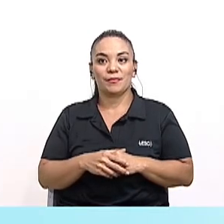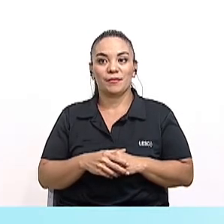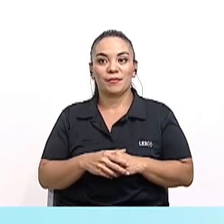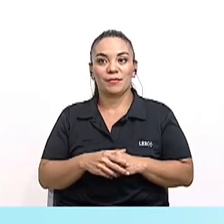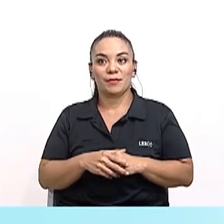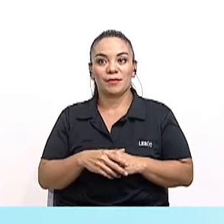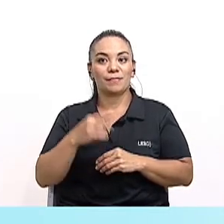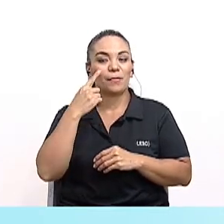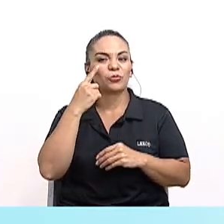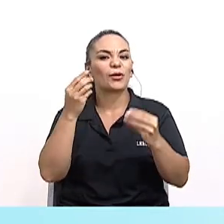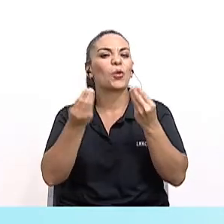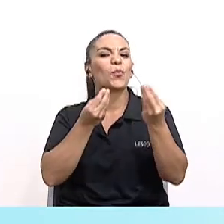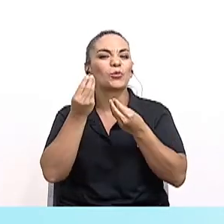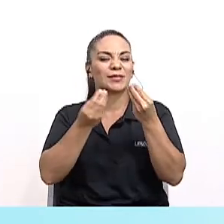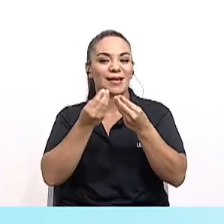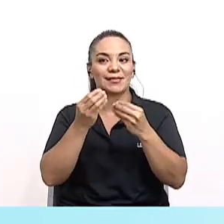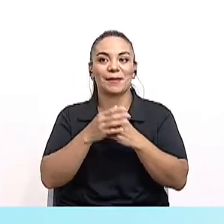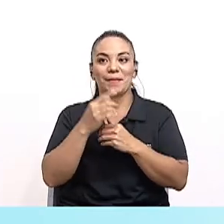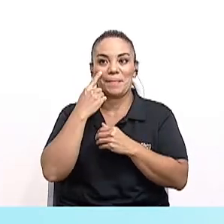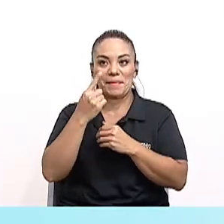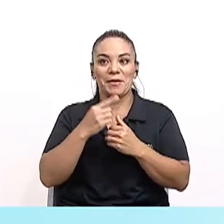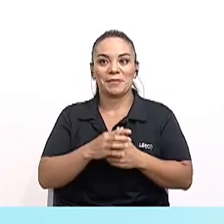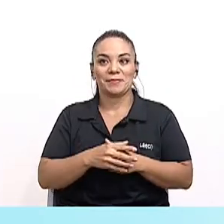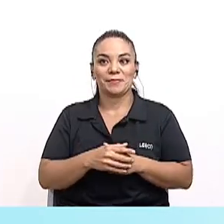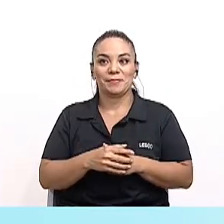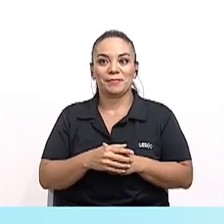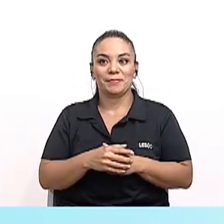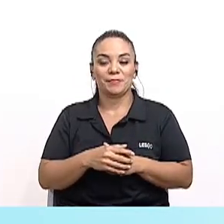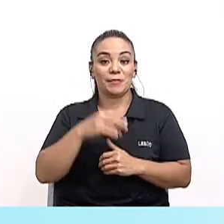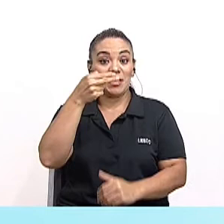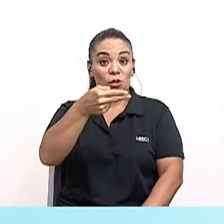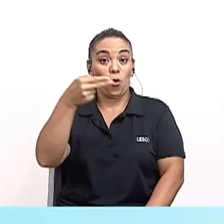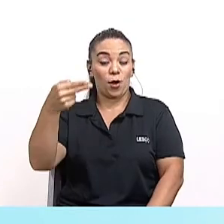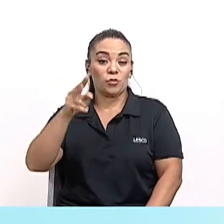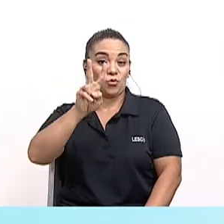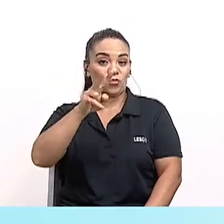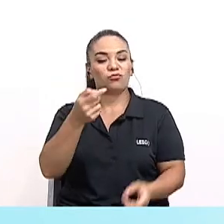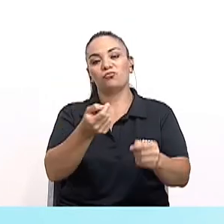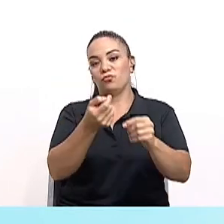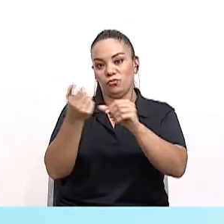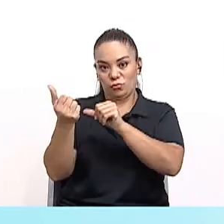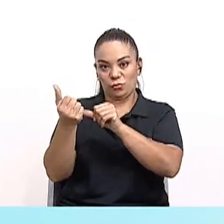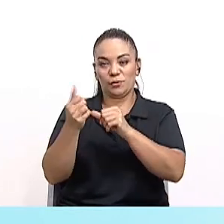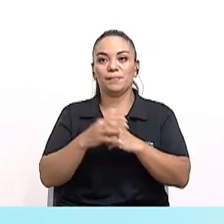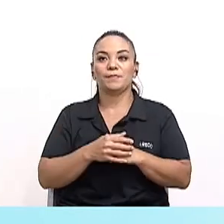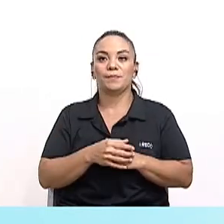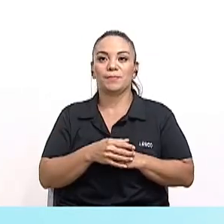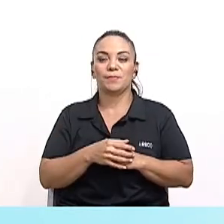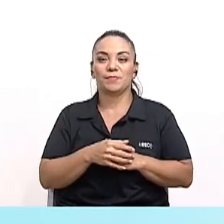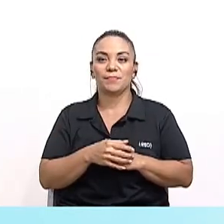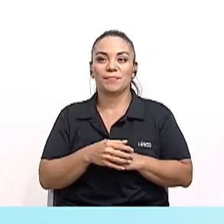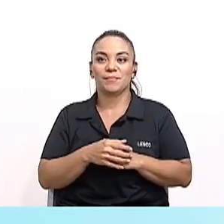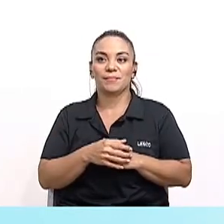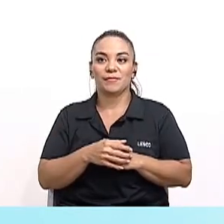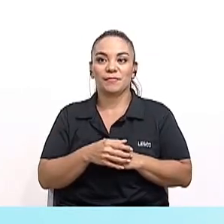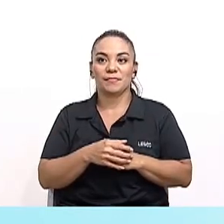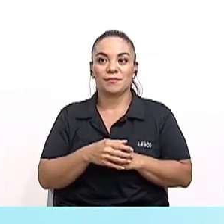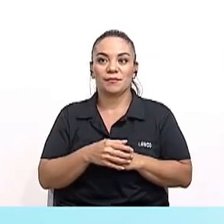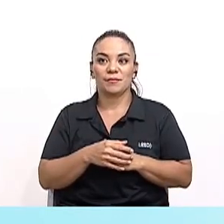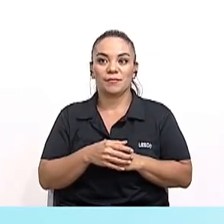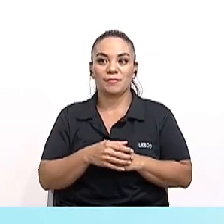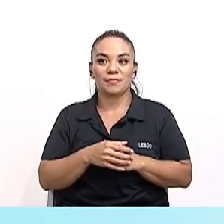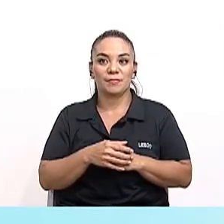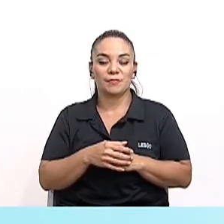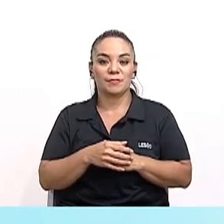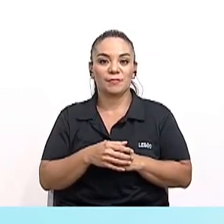cómo se hace. Voy a quitar 2 hidrógenos, ¿sí? Y el espacio que me queda a mí aquí de los